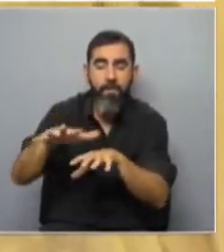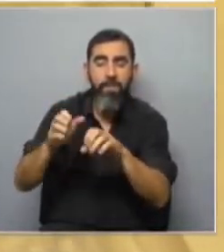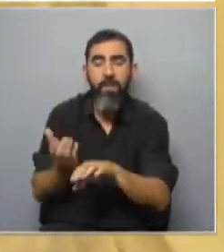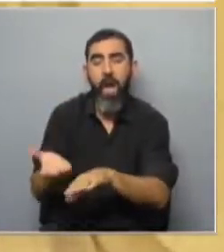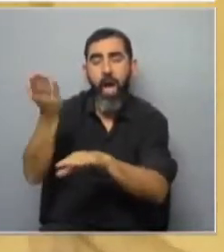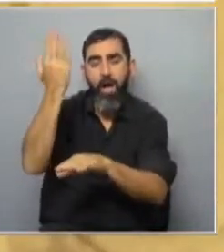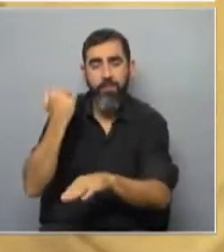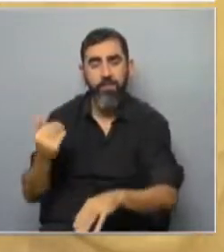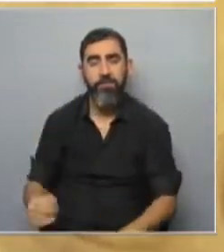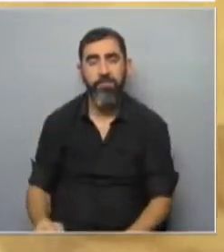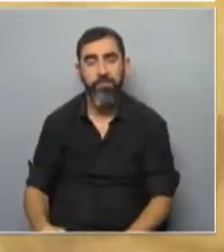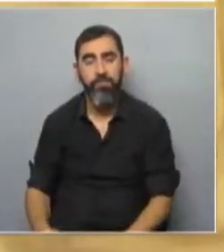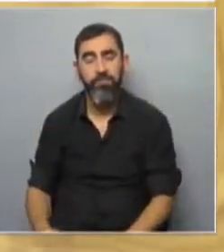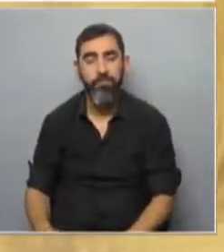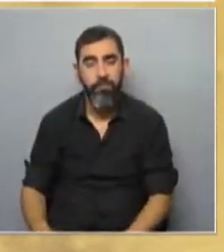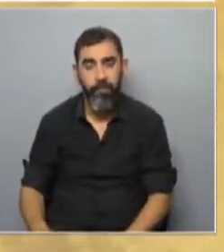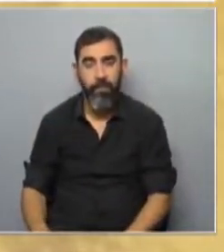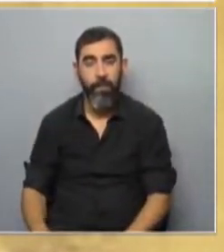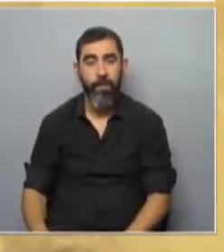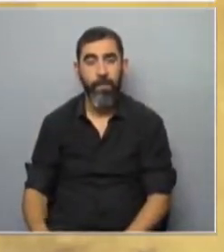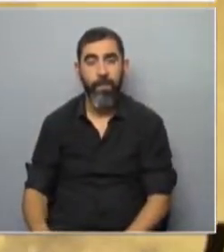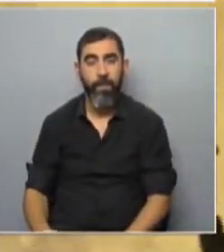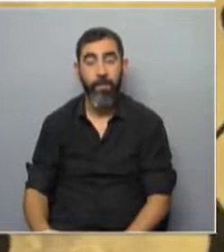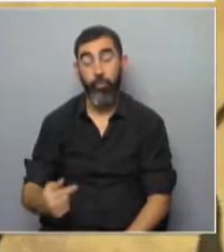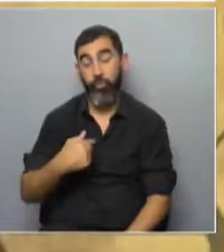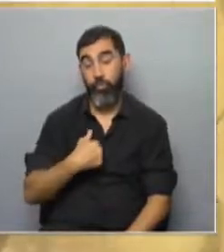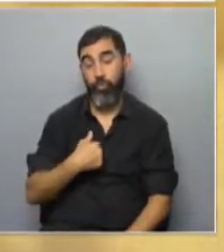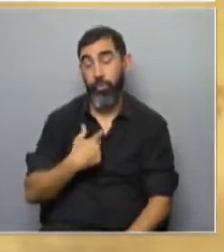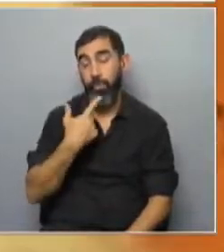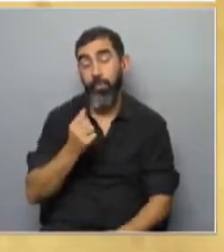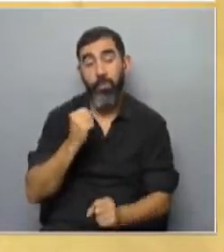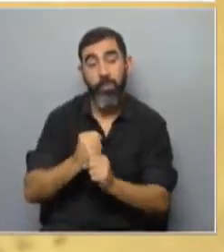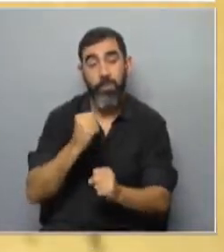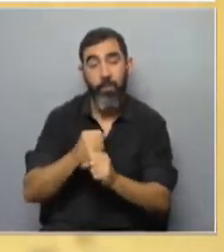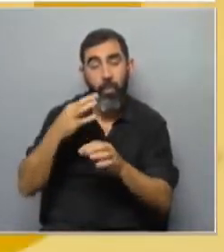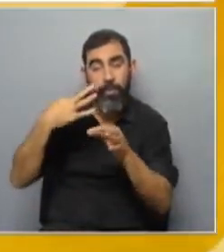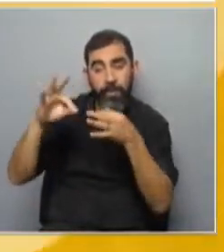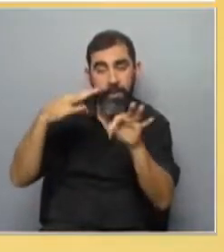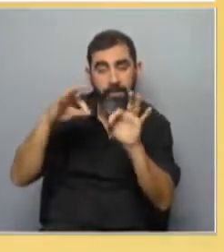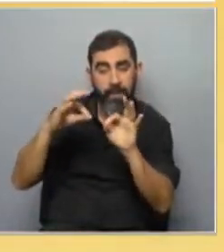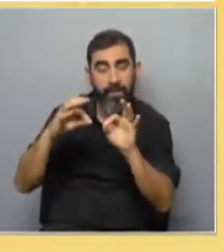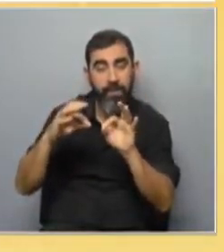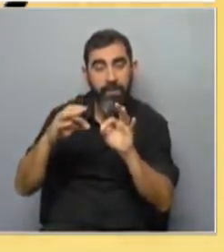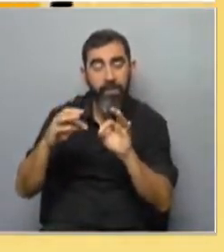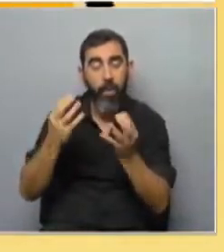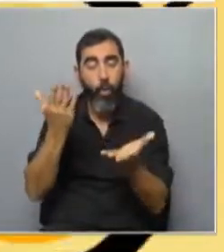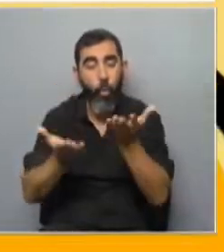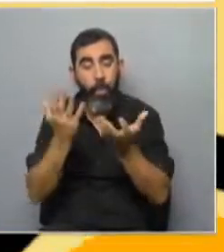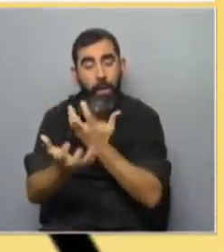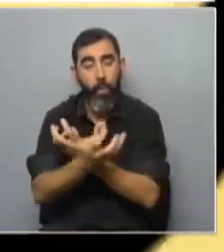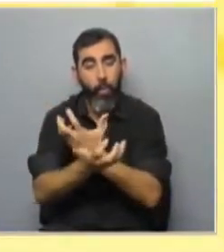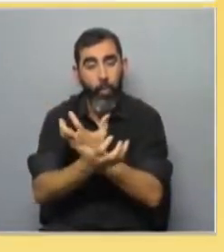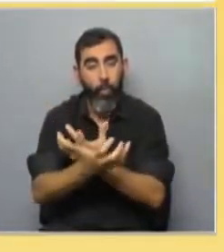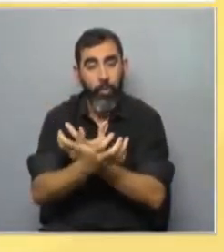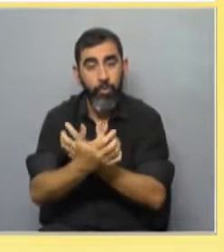demás. ¿Cómo se hace ese trabajo? En mi caso es un trabajo muy detallado de anatomía comparada. Básicamente,